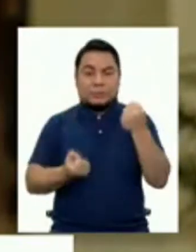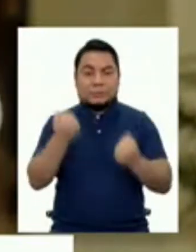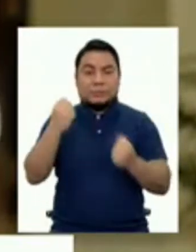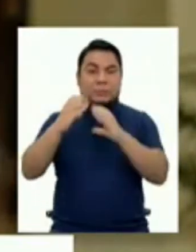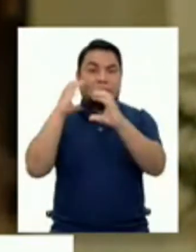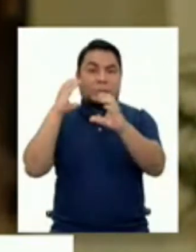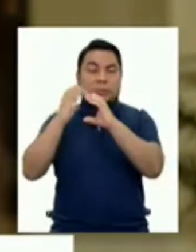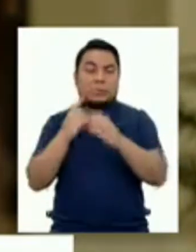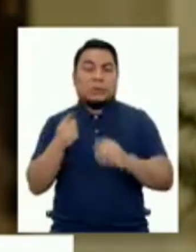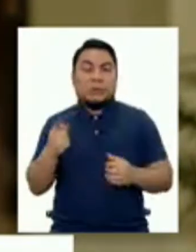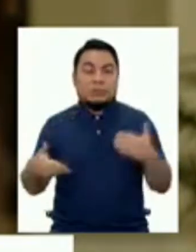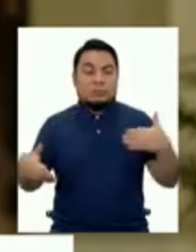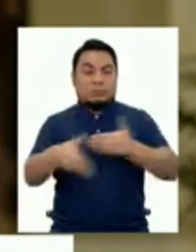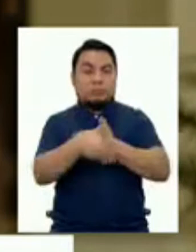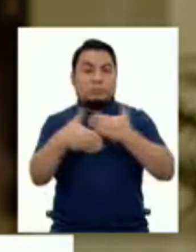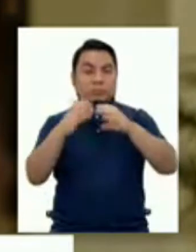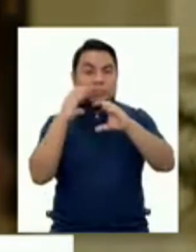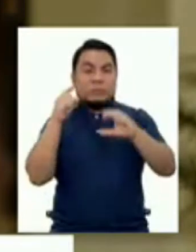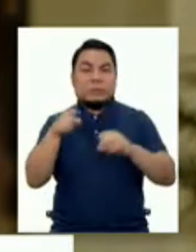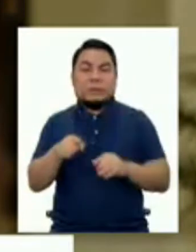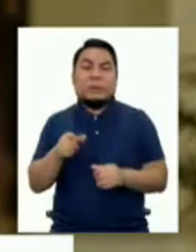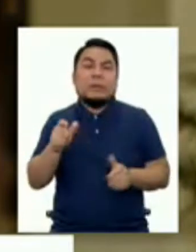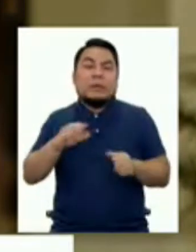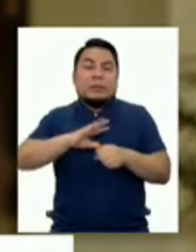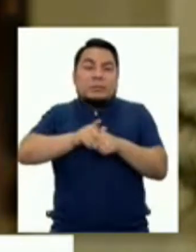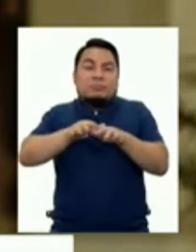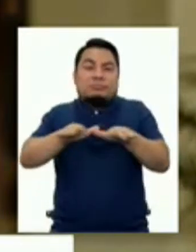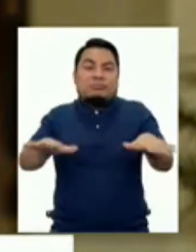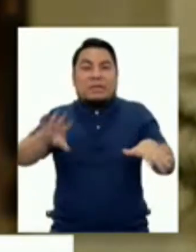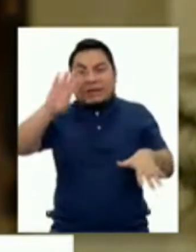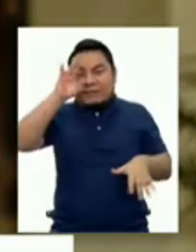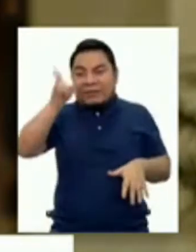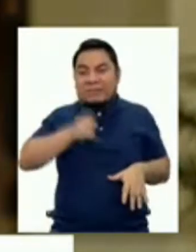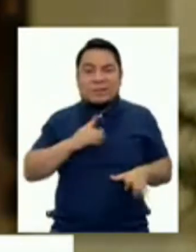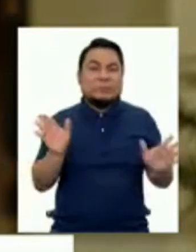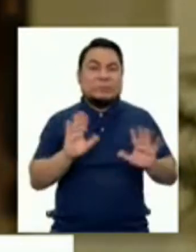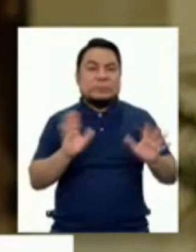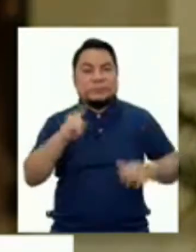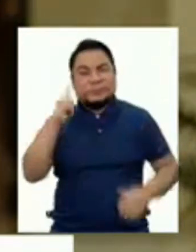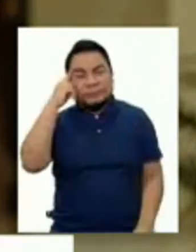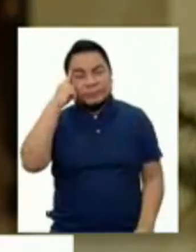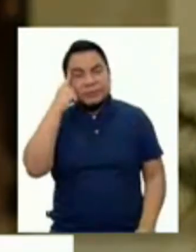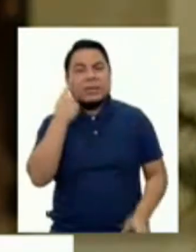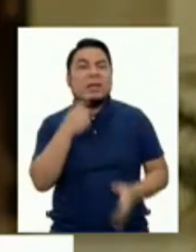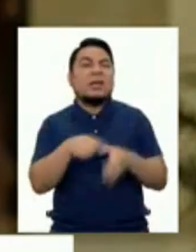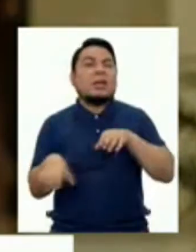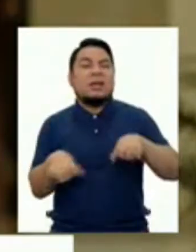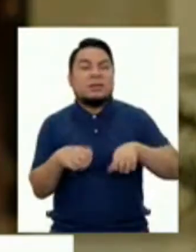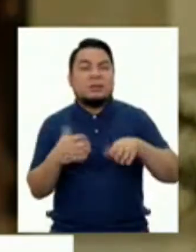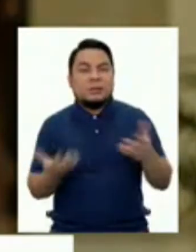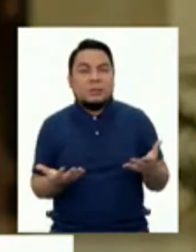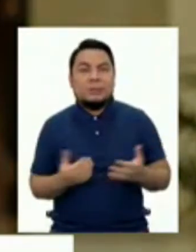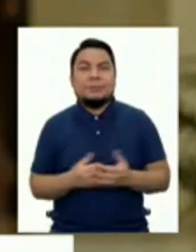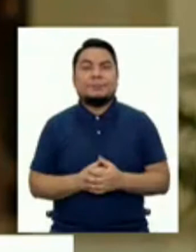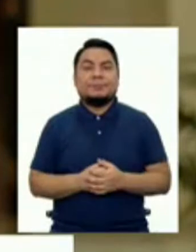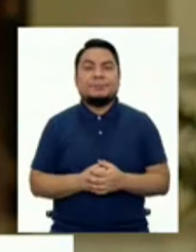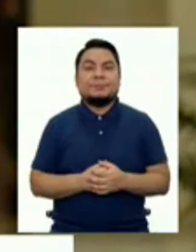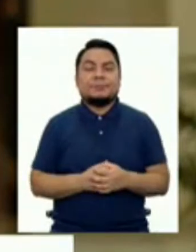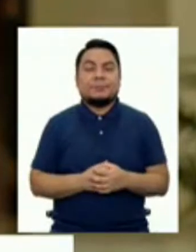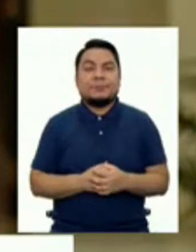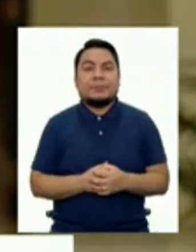transporte público urbano no sea foco de contagio. Y entonces lo que estamos haciendo es que